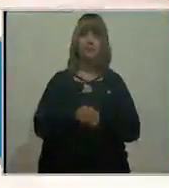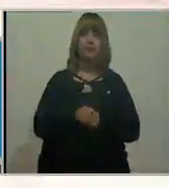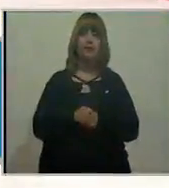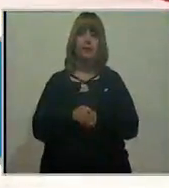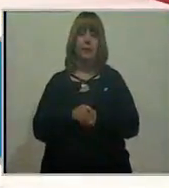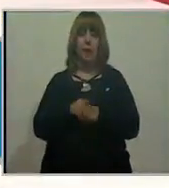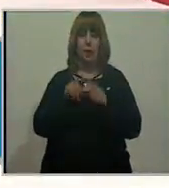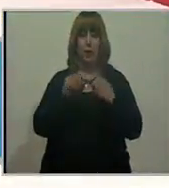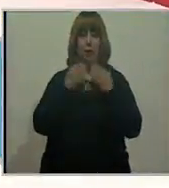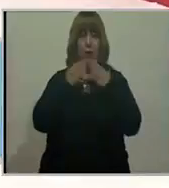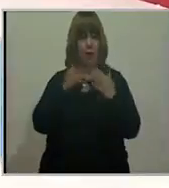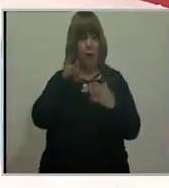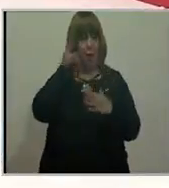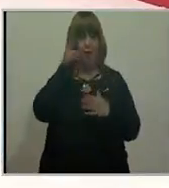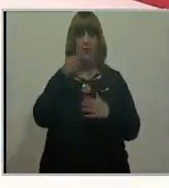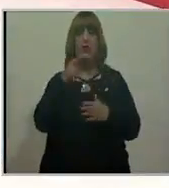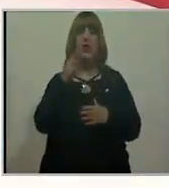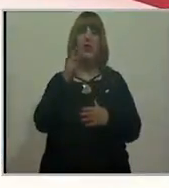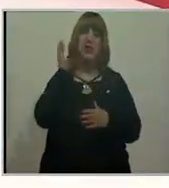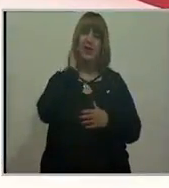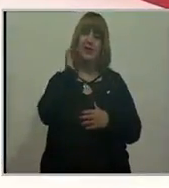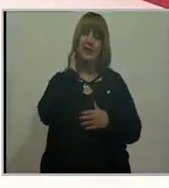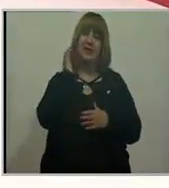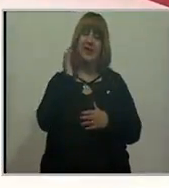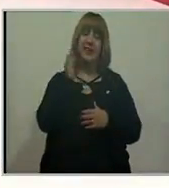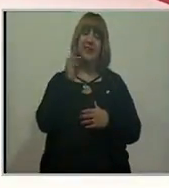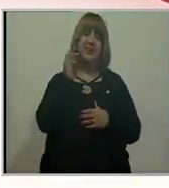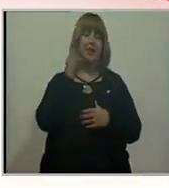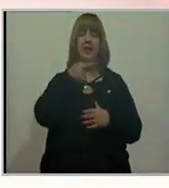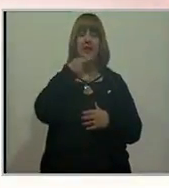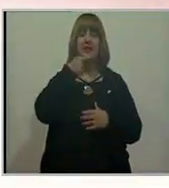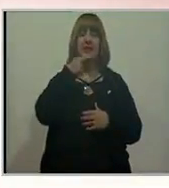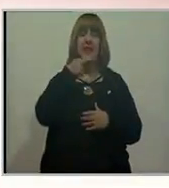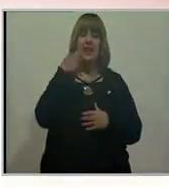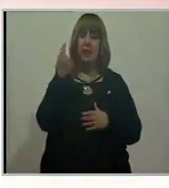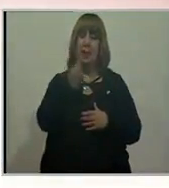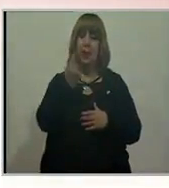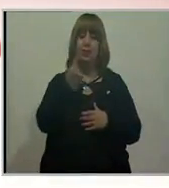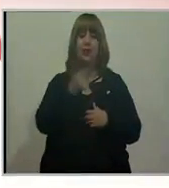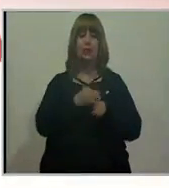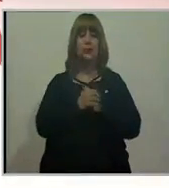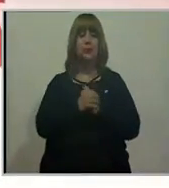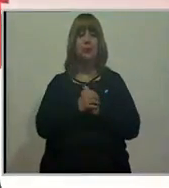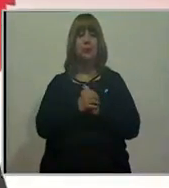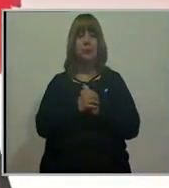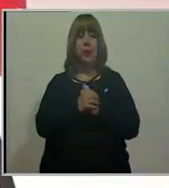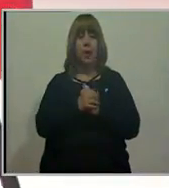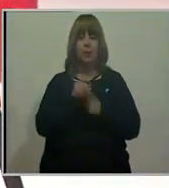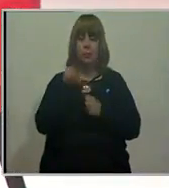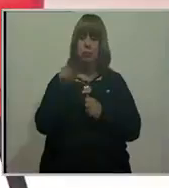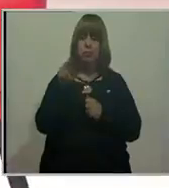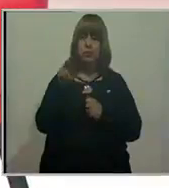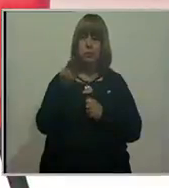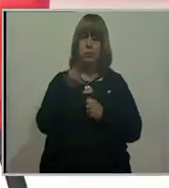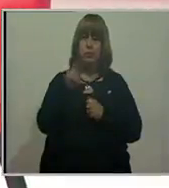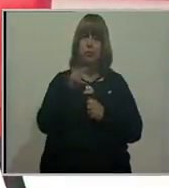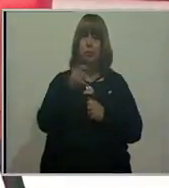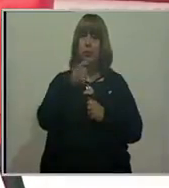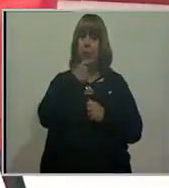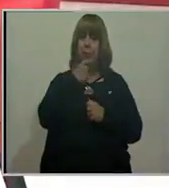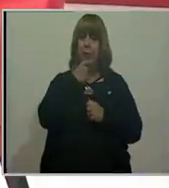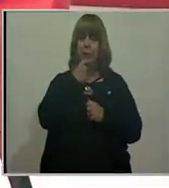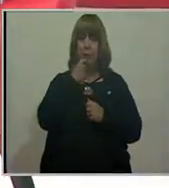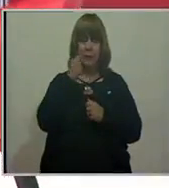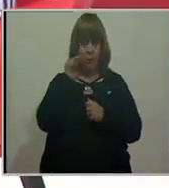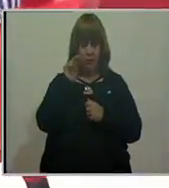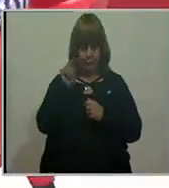Rodito. 8 de la mañana, 17 minutos. Yo no sé si ustedes han visto. Mendoza tiene una cantidad de plazas